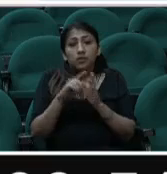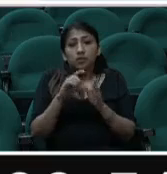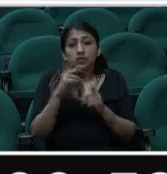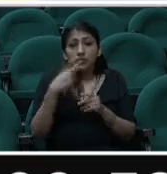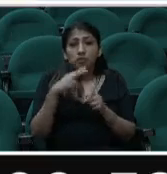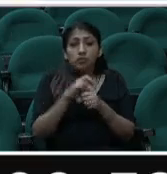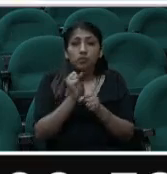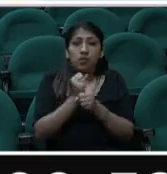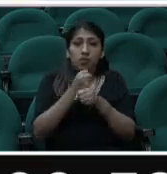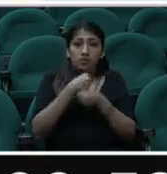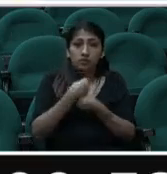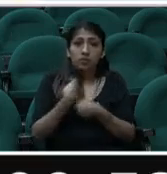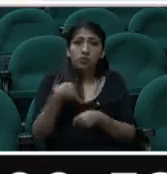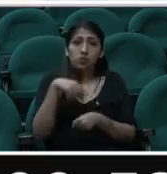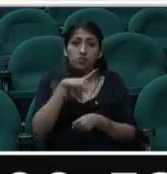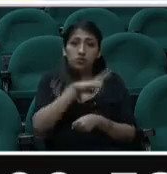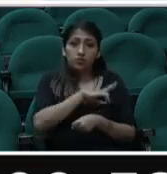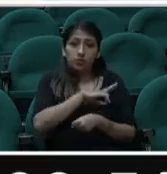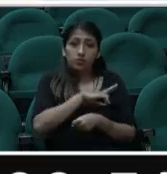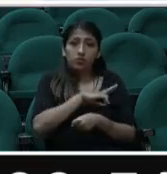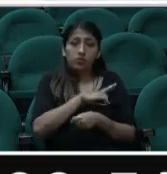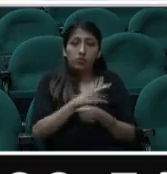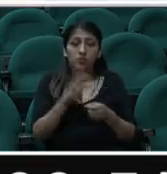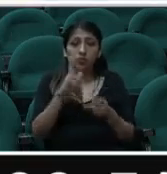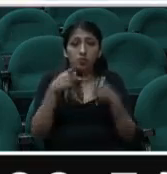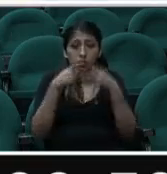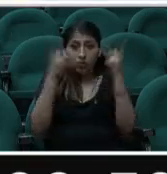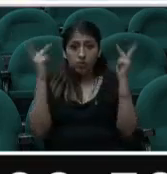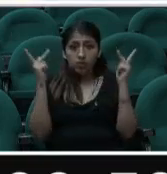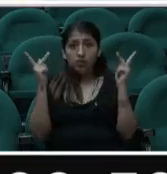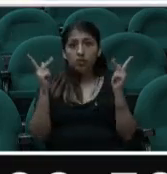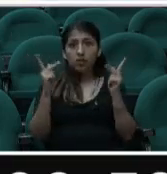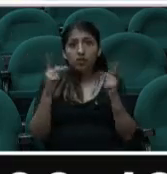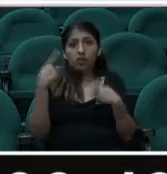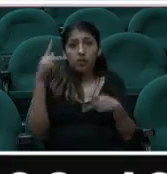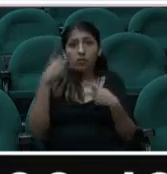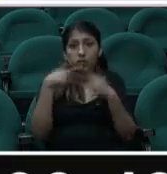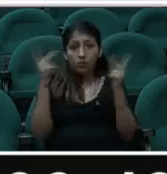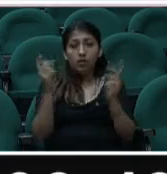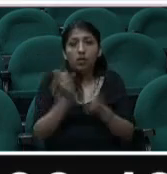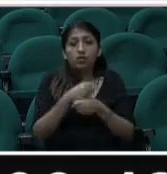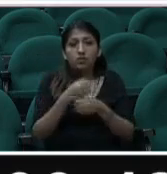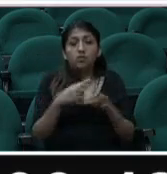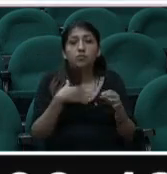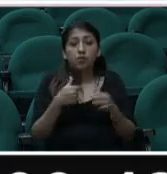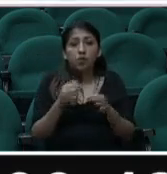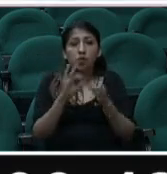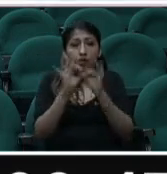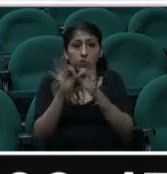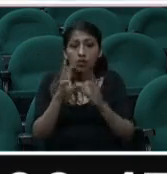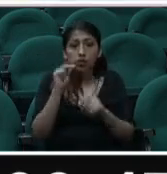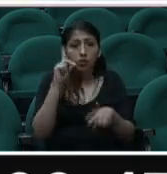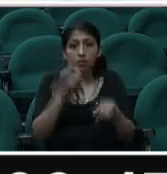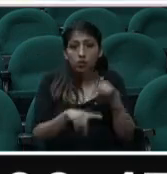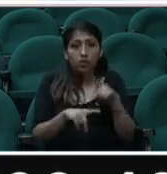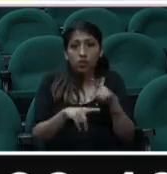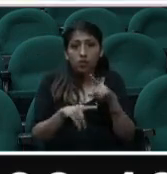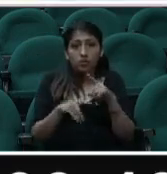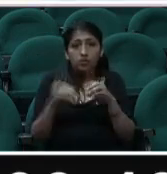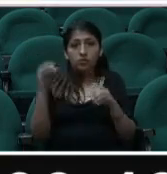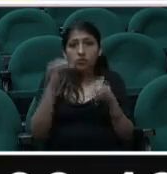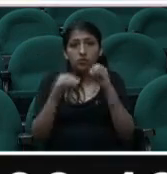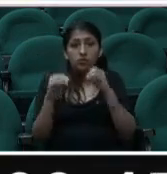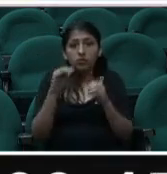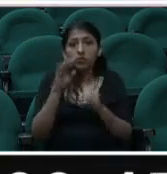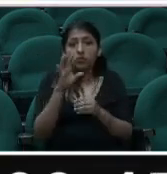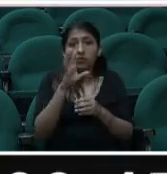que nos permitirá a nosotros a través de la política pública establecer el mejor mecanismo no podemos llenar los